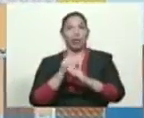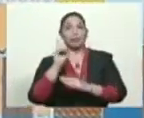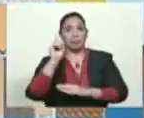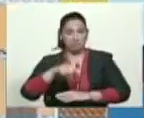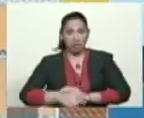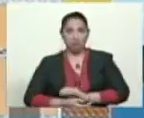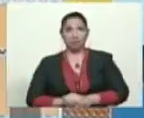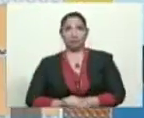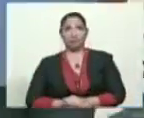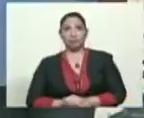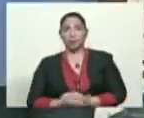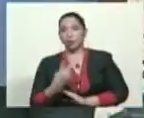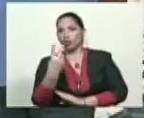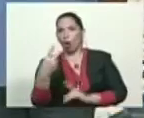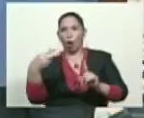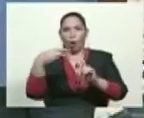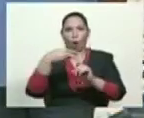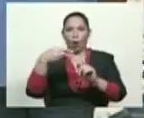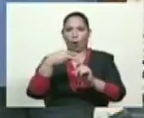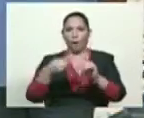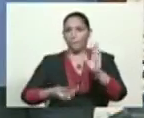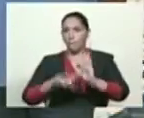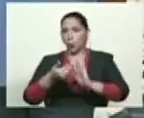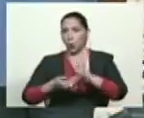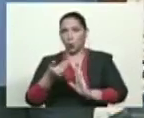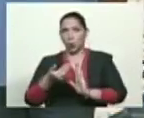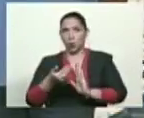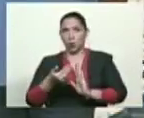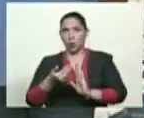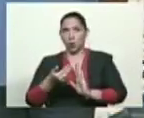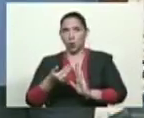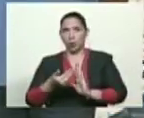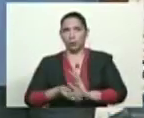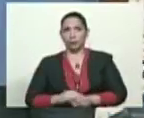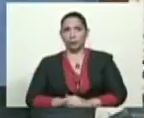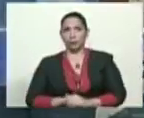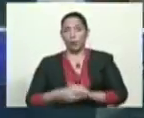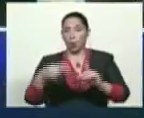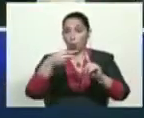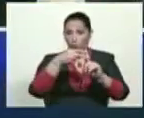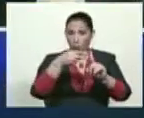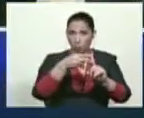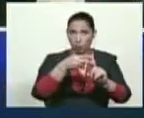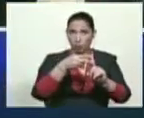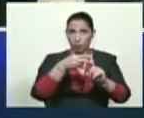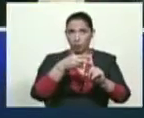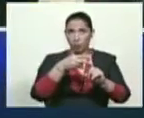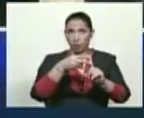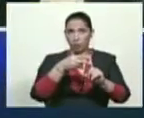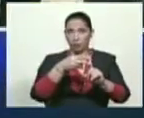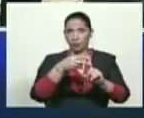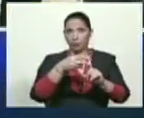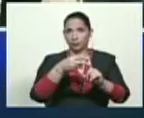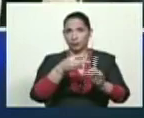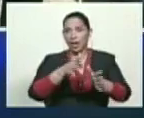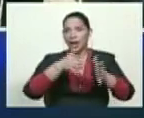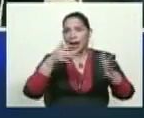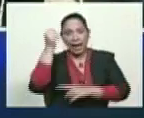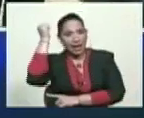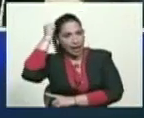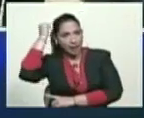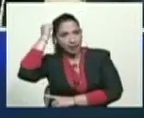los dos hoteles el famoso dot el gran gran caribe